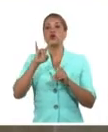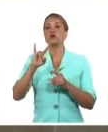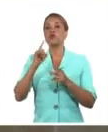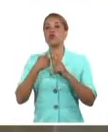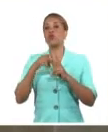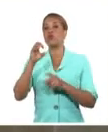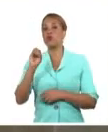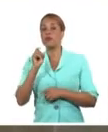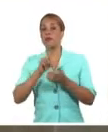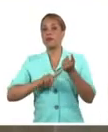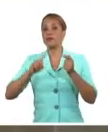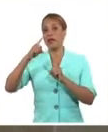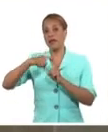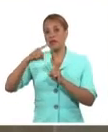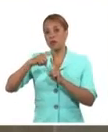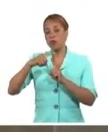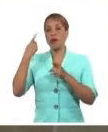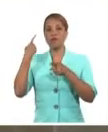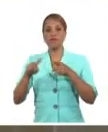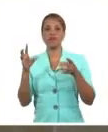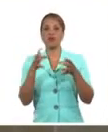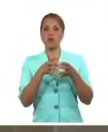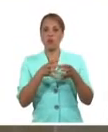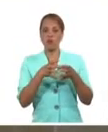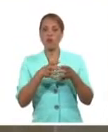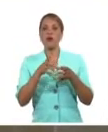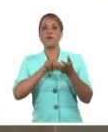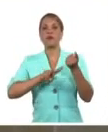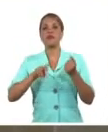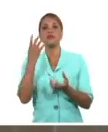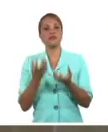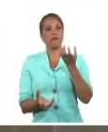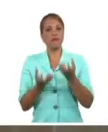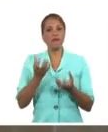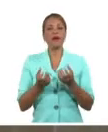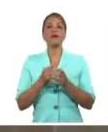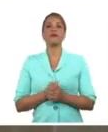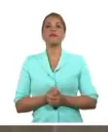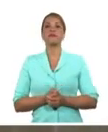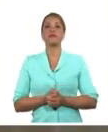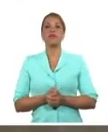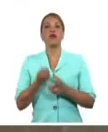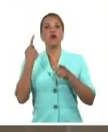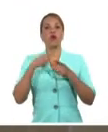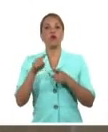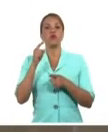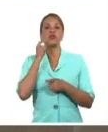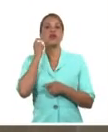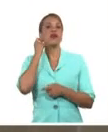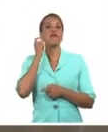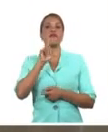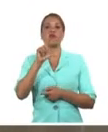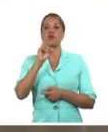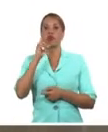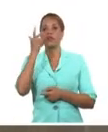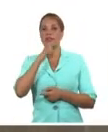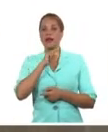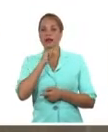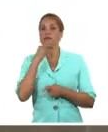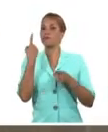Tunas, contamos con el grupo Abracadabra de Cienfuegos, Pequeños Son de Florida y Candil de